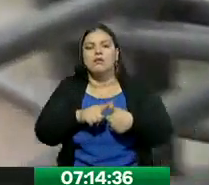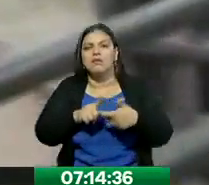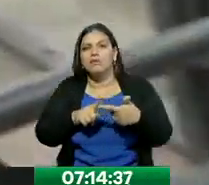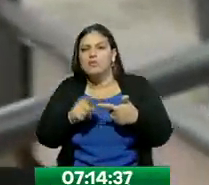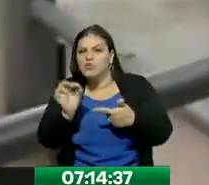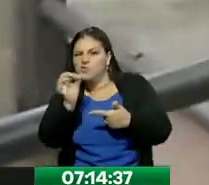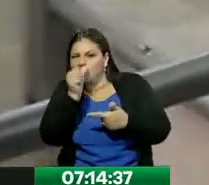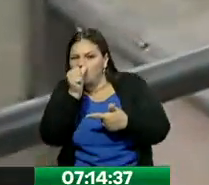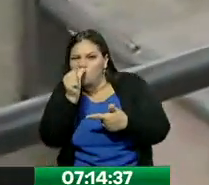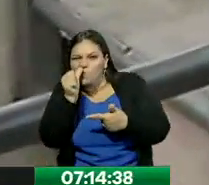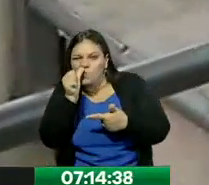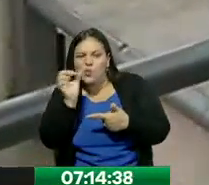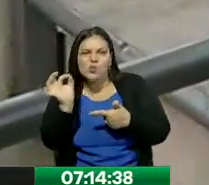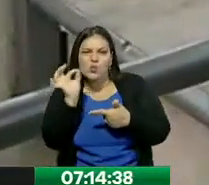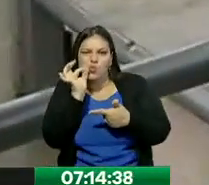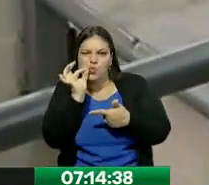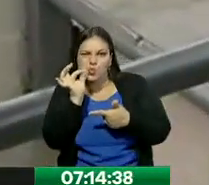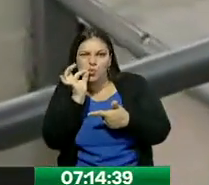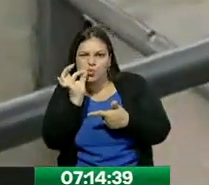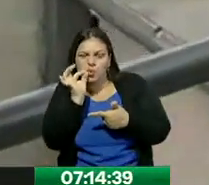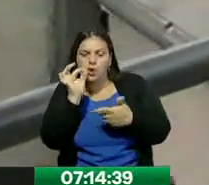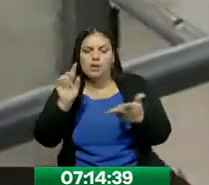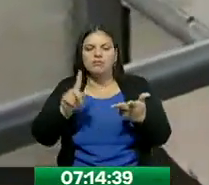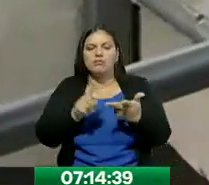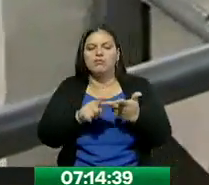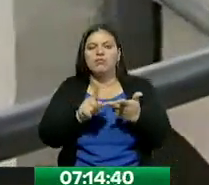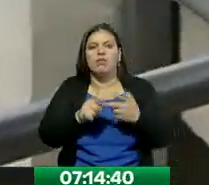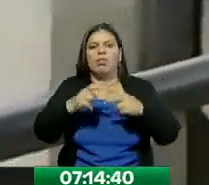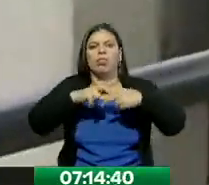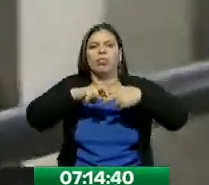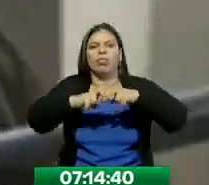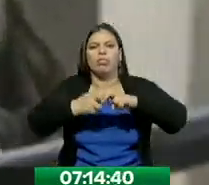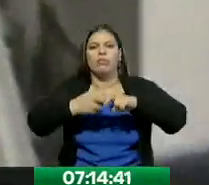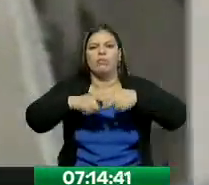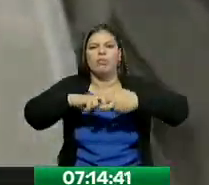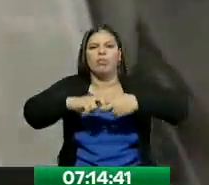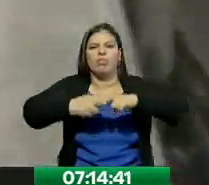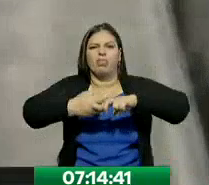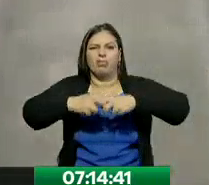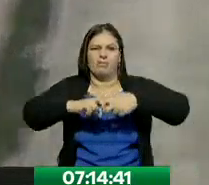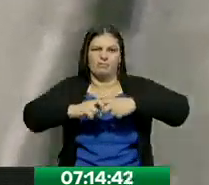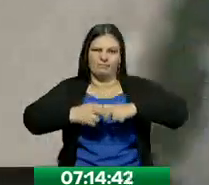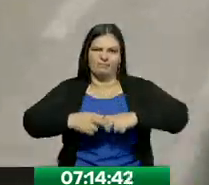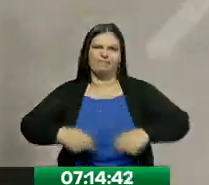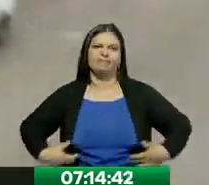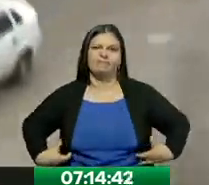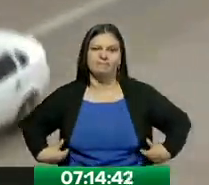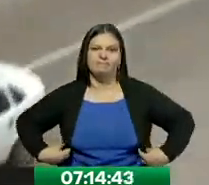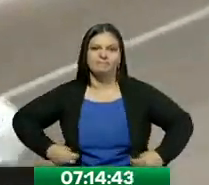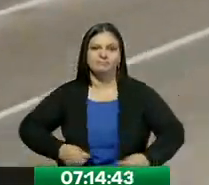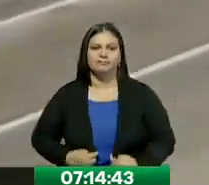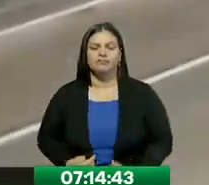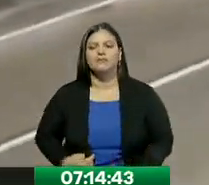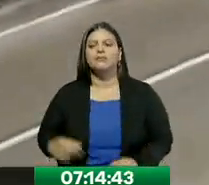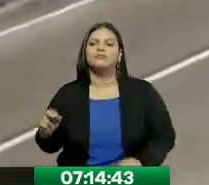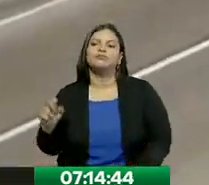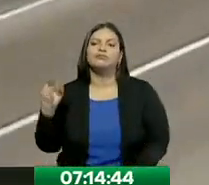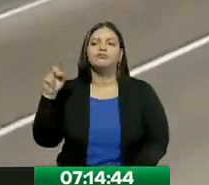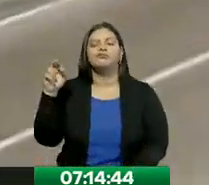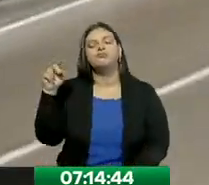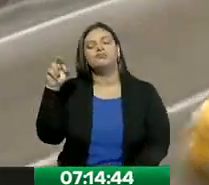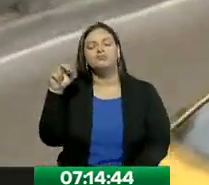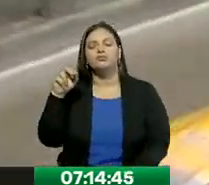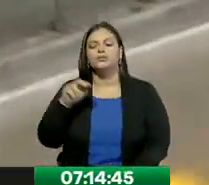consumiendo sustancias sujetas a fiscalización, y esto evidentemente amedrenta a los transeúntes, quienes